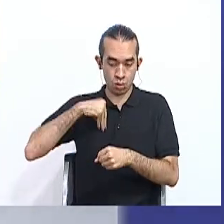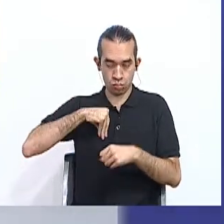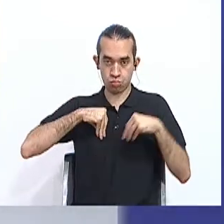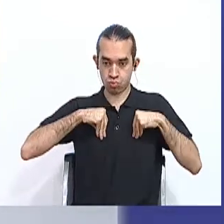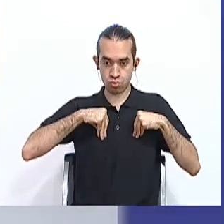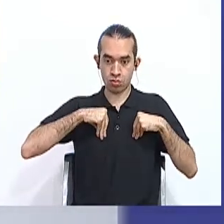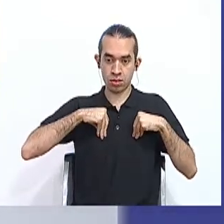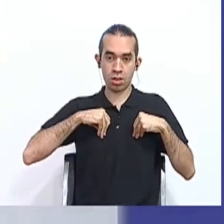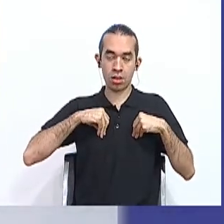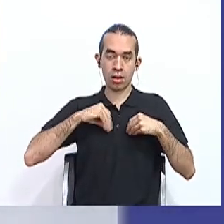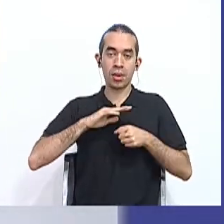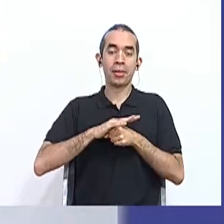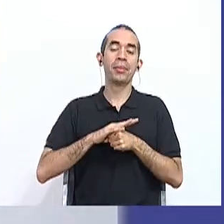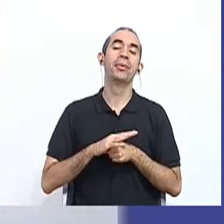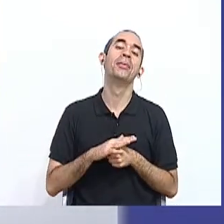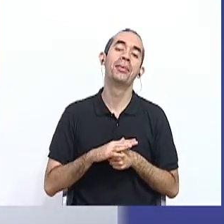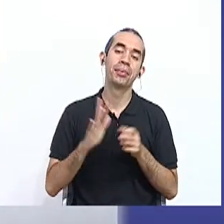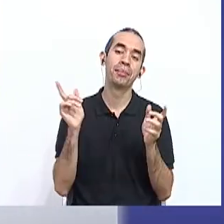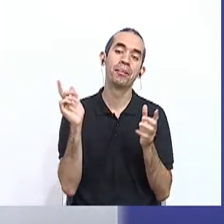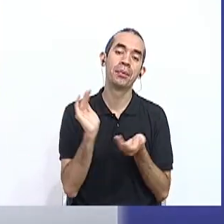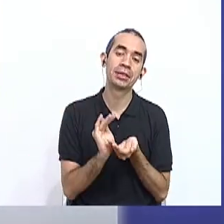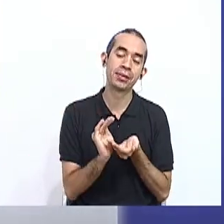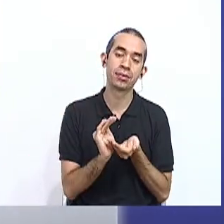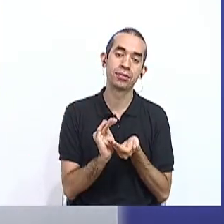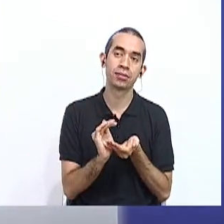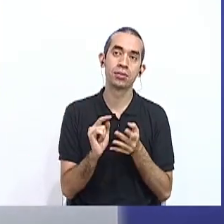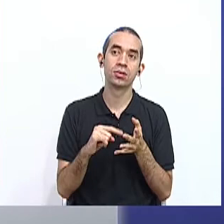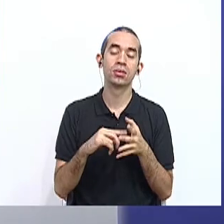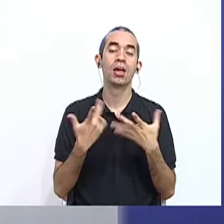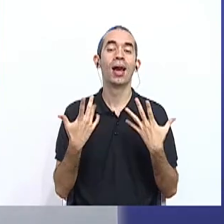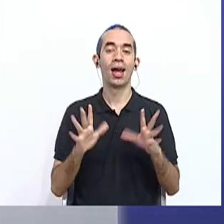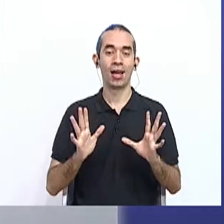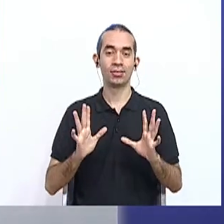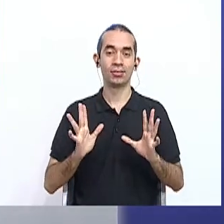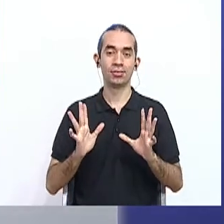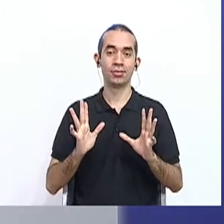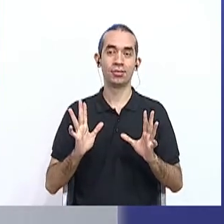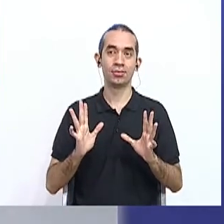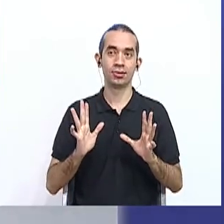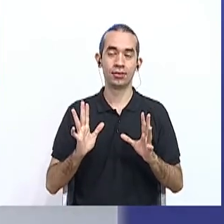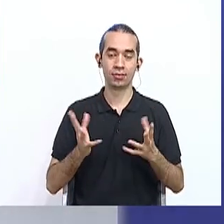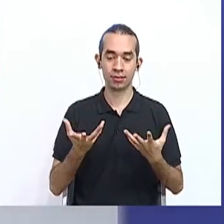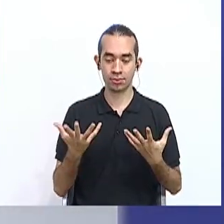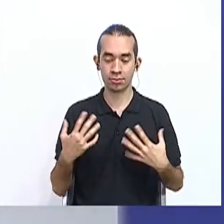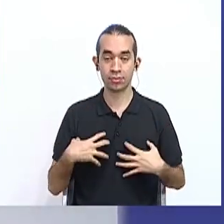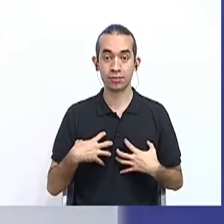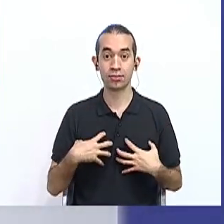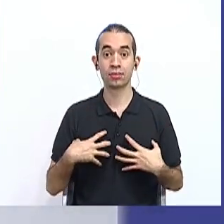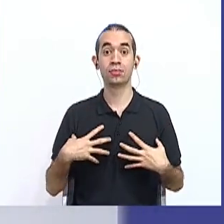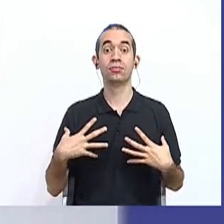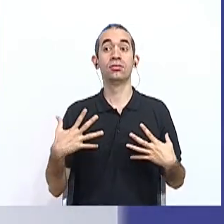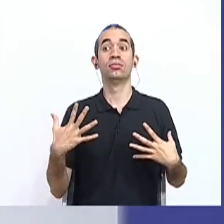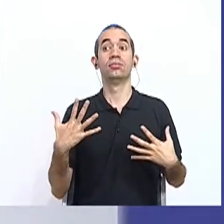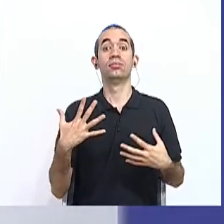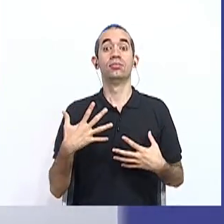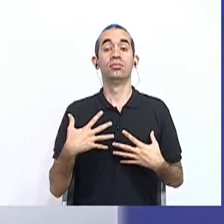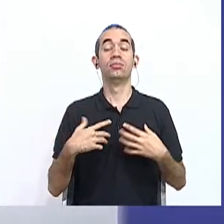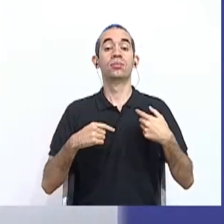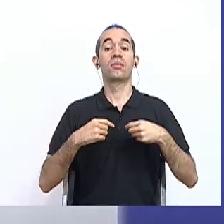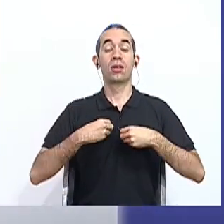pulmones disminuye. Y de esa manera es como logramos que entre el aire. Pero cuando más